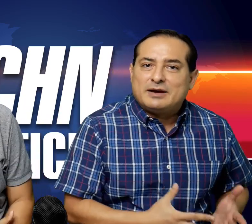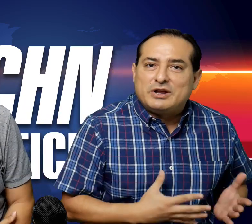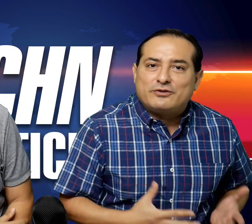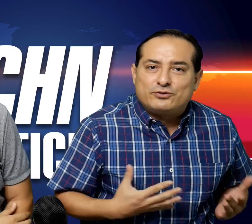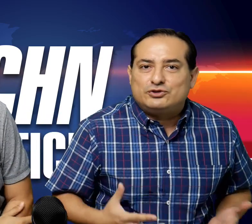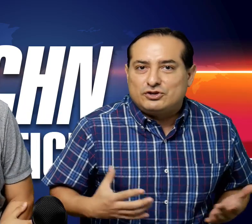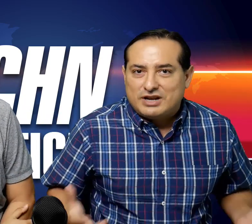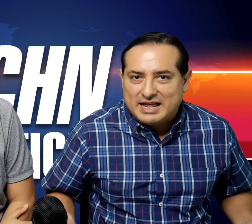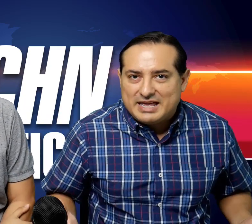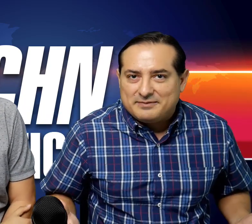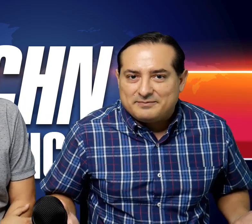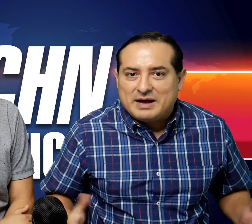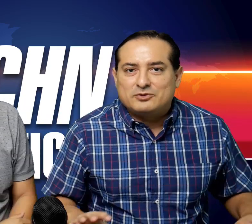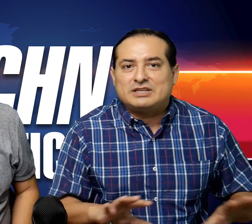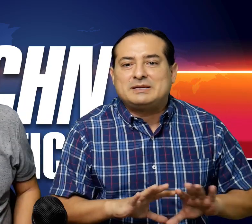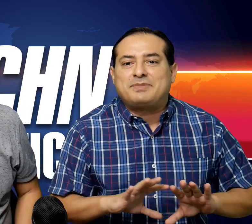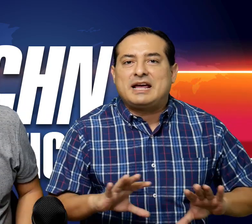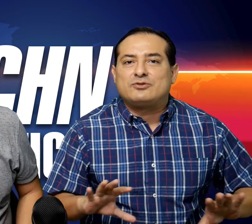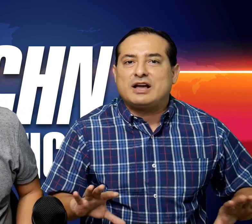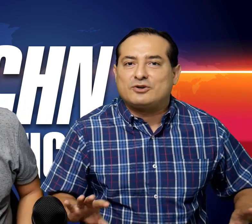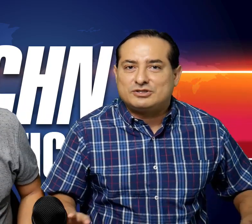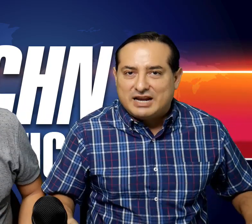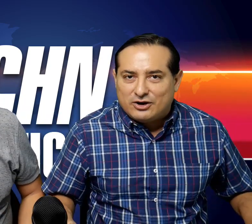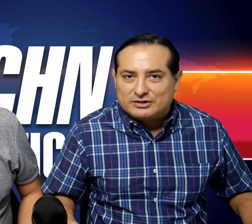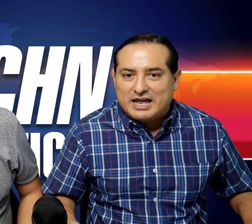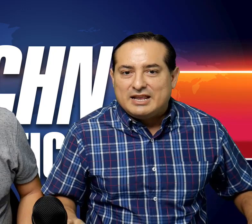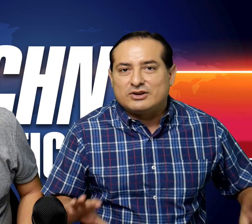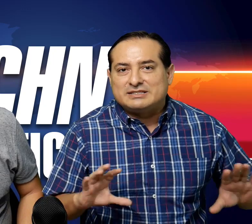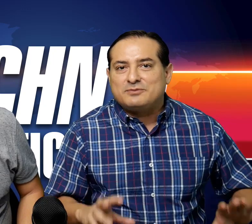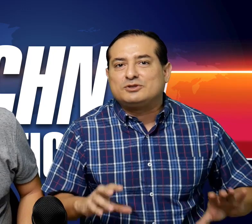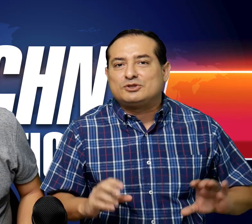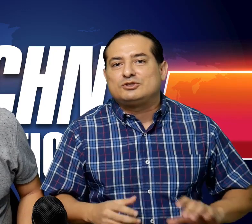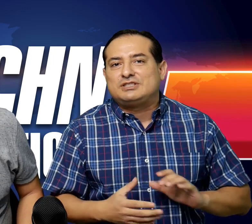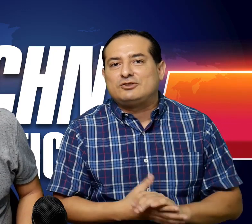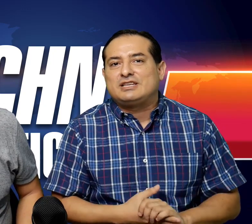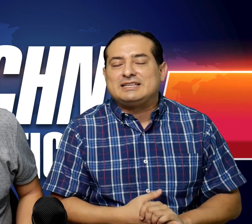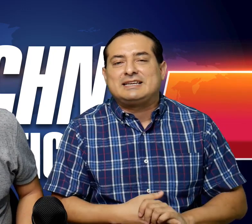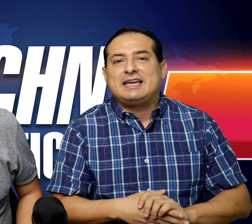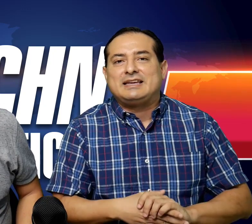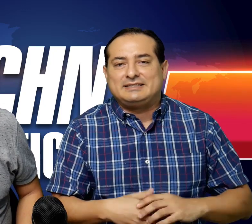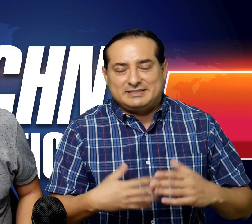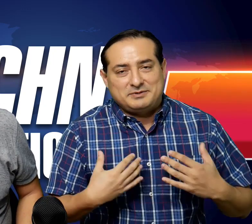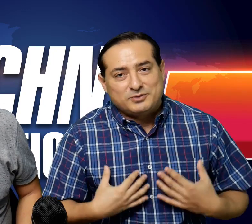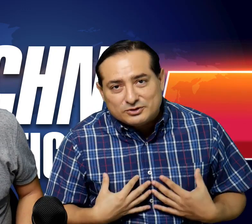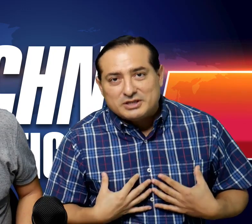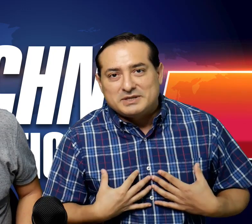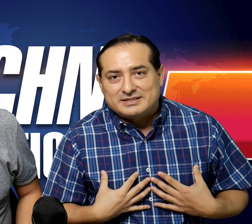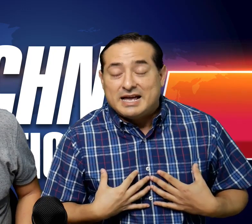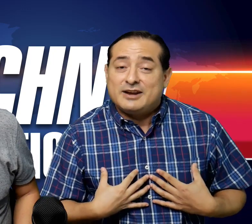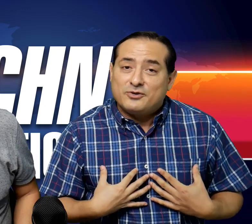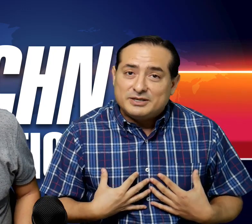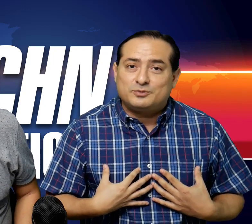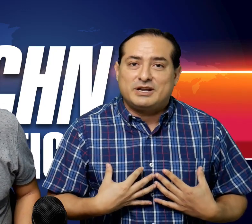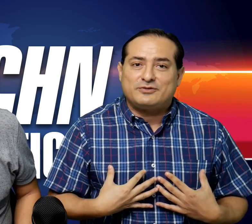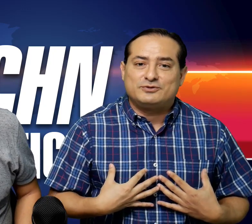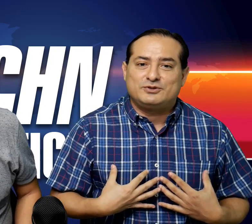significa que sea buena funcionaria. Vamos a separar una cosa de la otra, y lo que estamos nosotros diciendo aquí es que, desde mi punto de